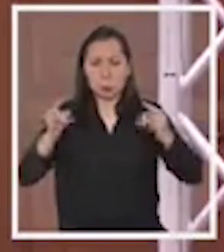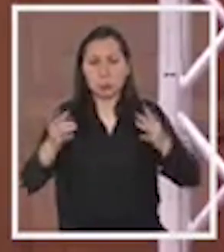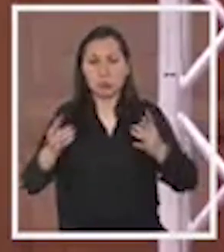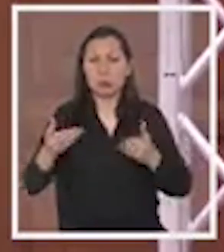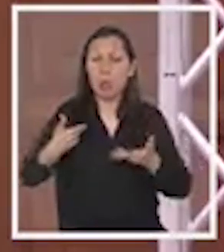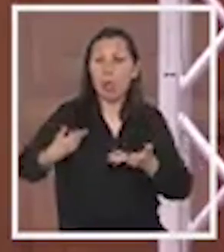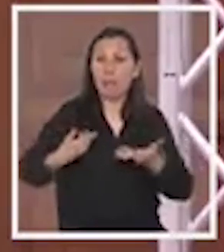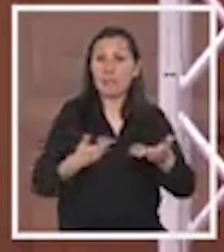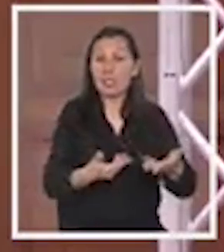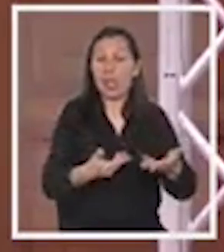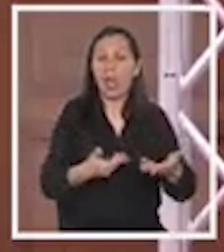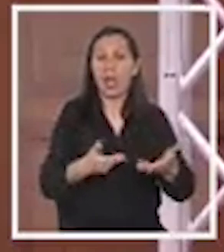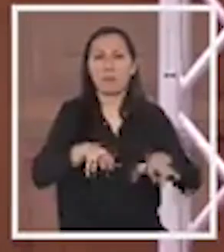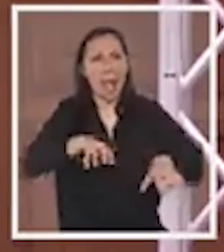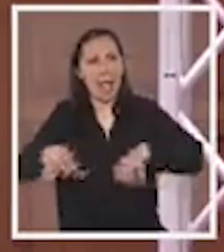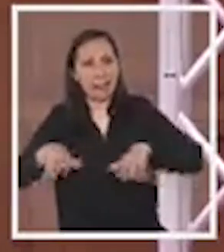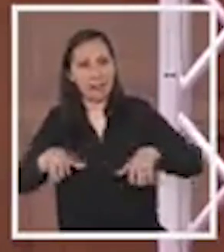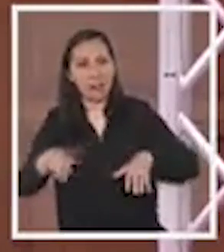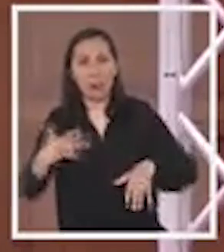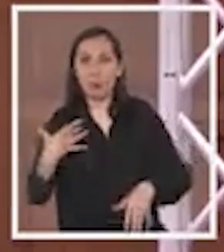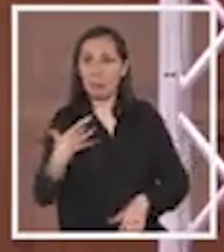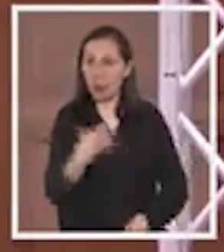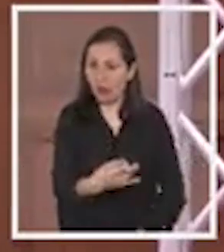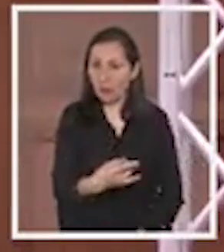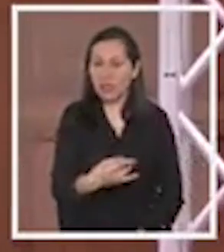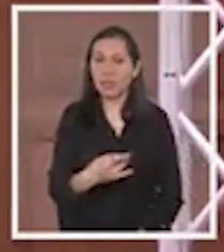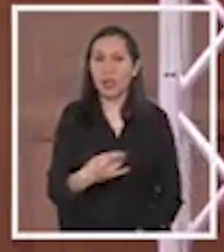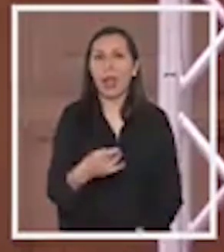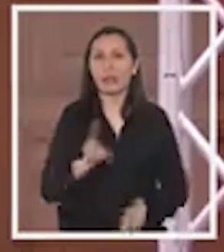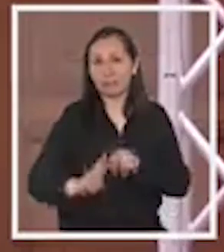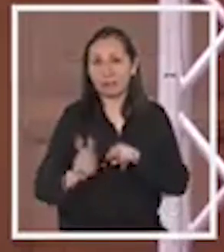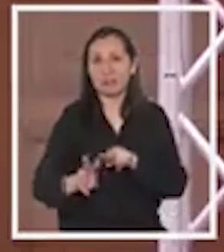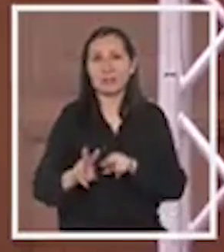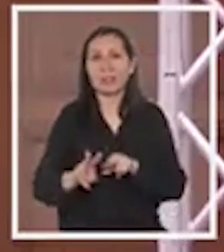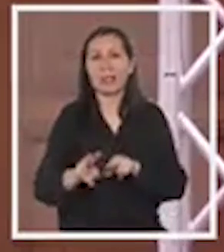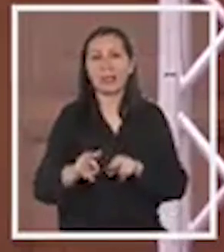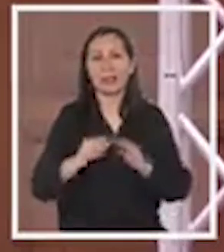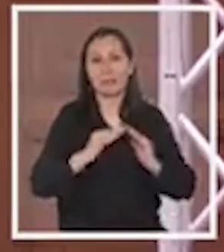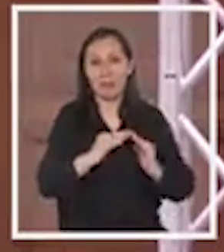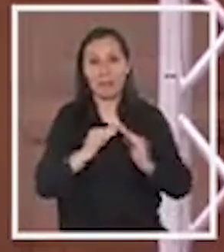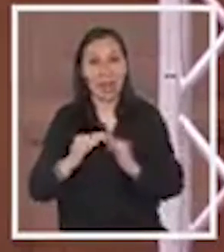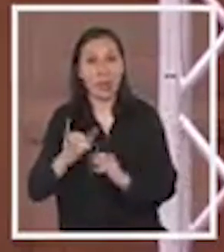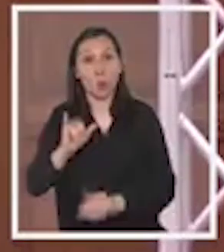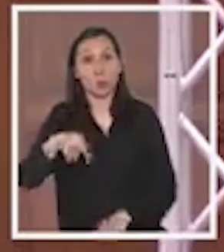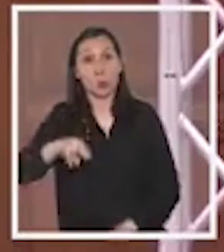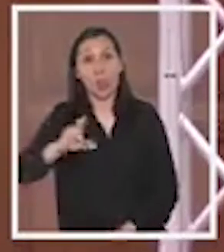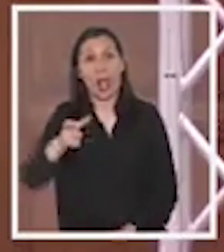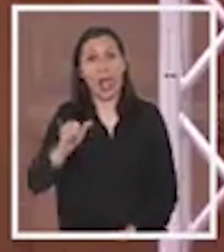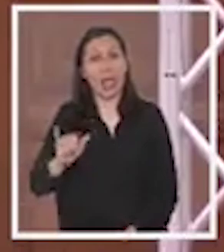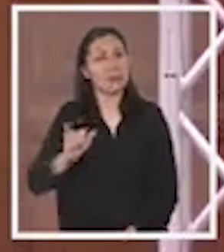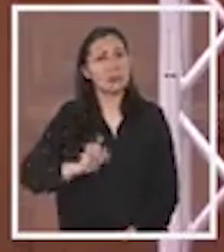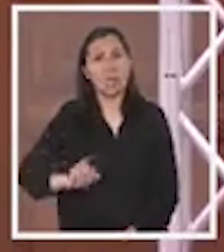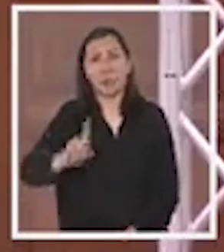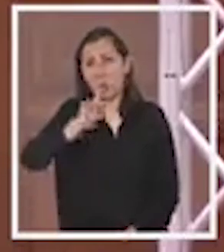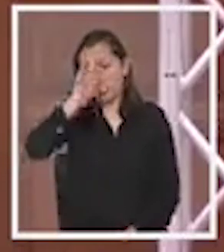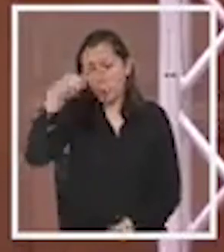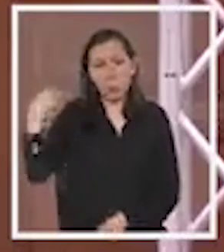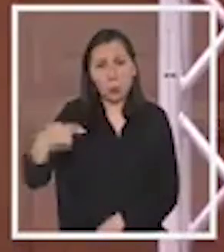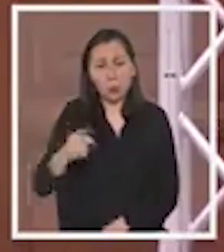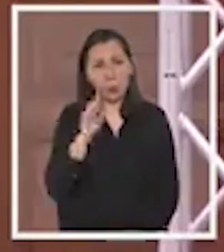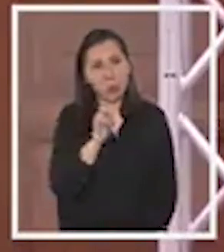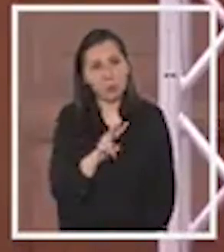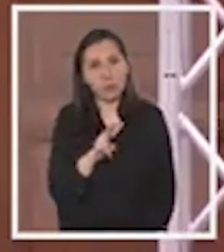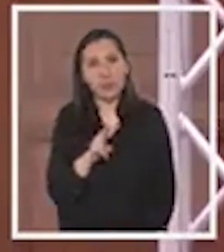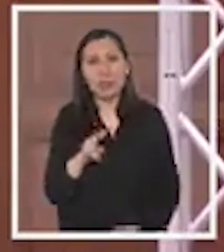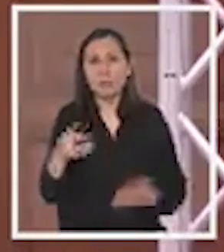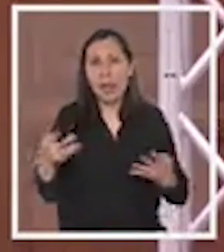me invitaron a una serie de actividades que se realizan en el barrio Yungay permanente y cotidianamente. Y uno va viendo